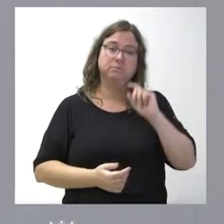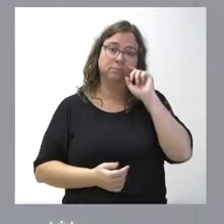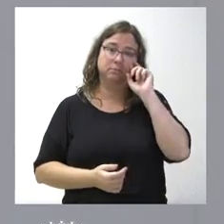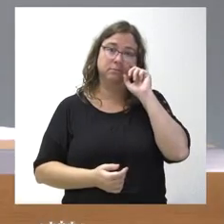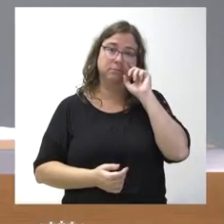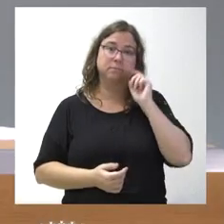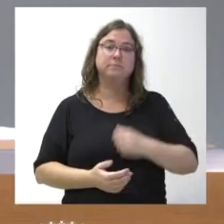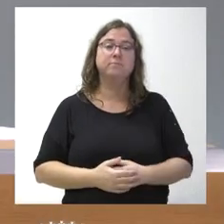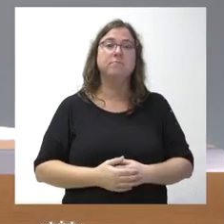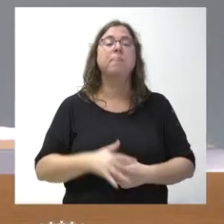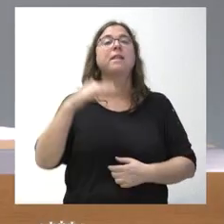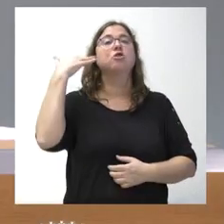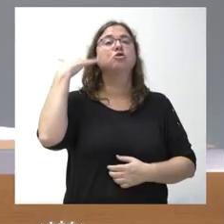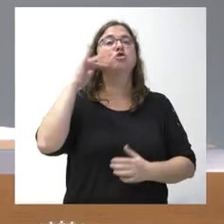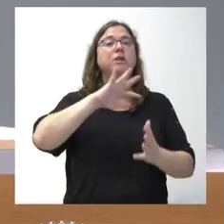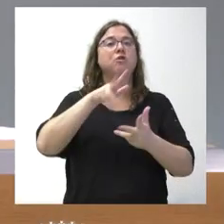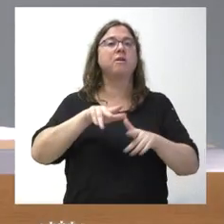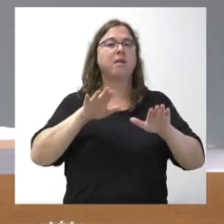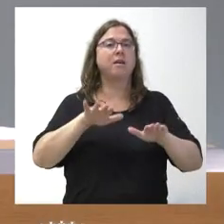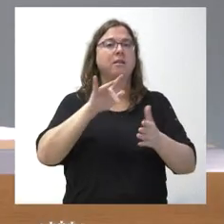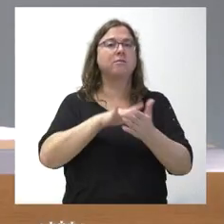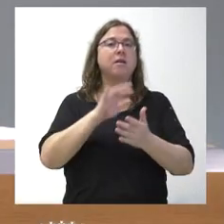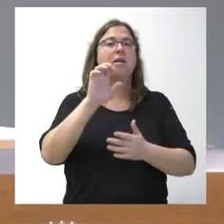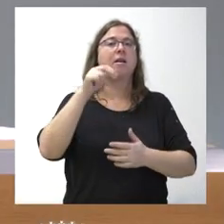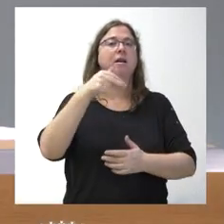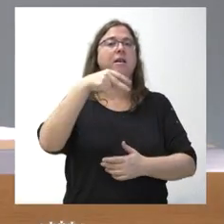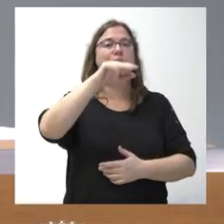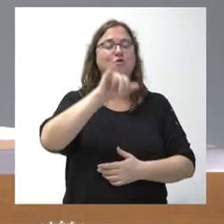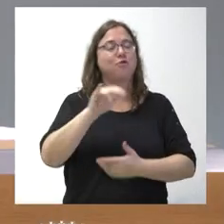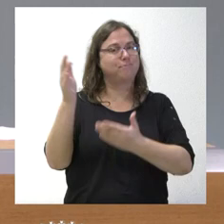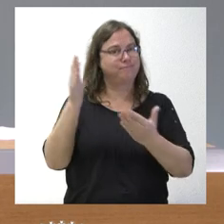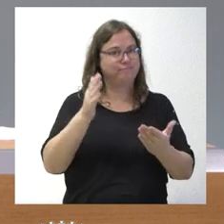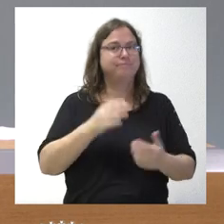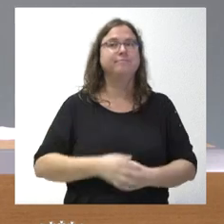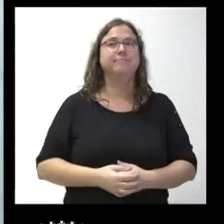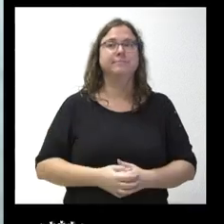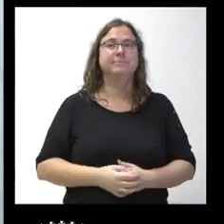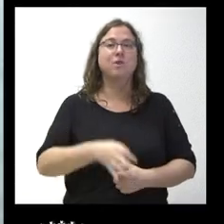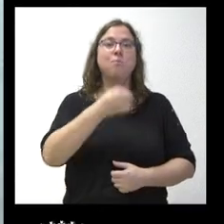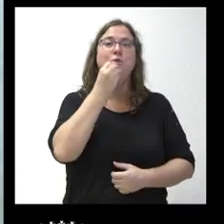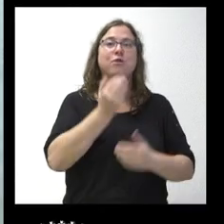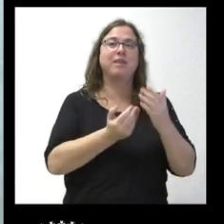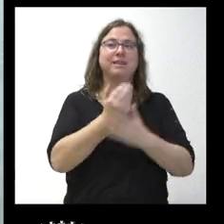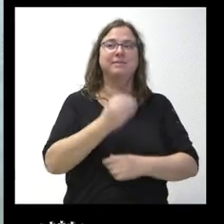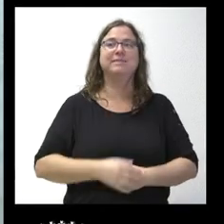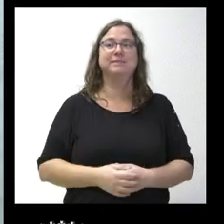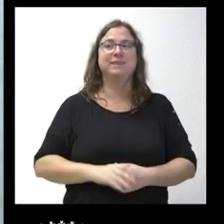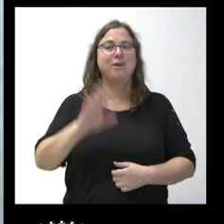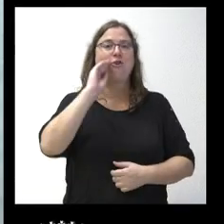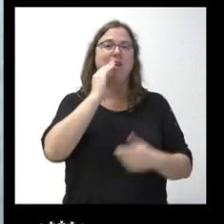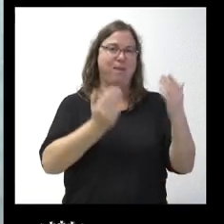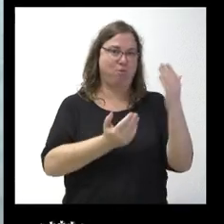en Soria noticias tenemos hoy a Encarna Muñoz adelante Encarna Buenos días Hola